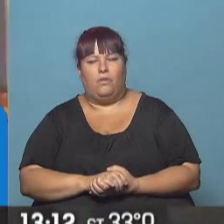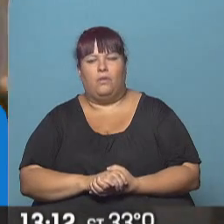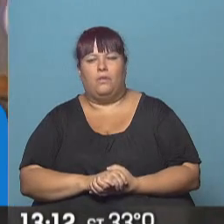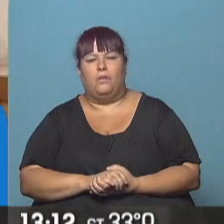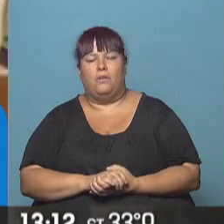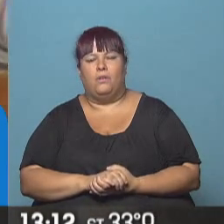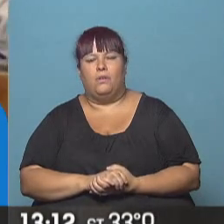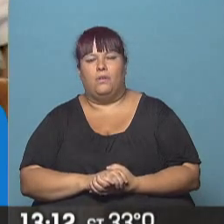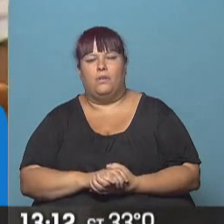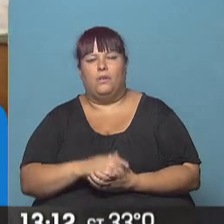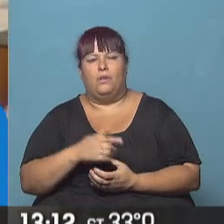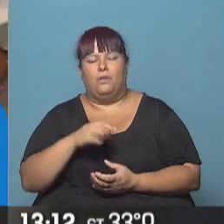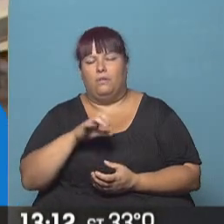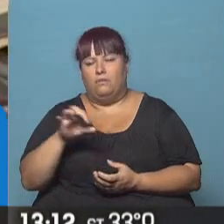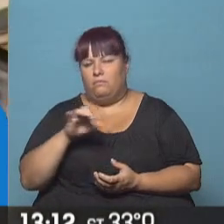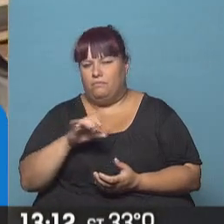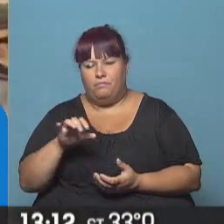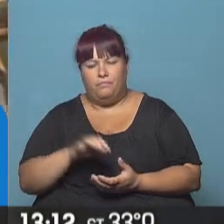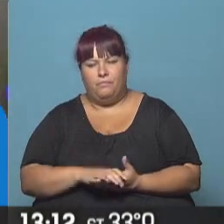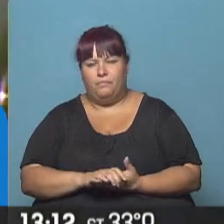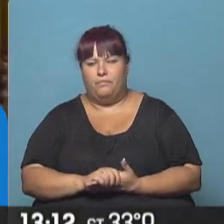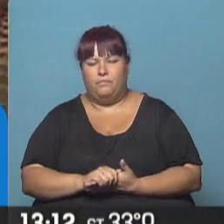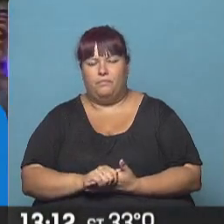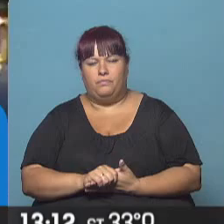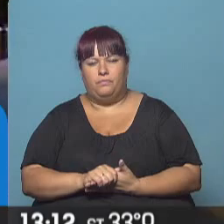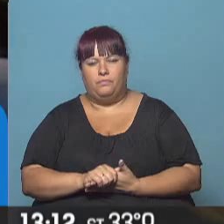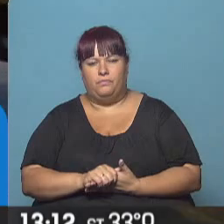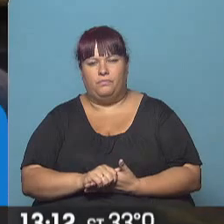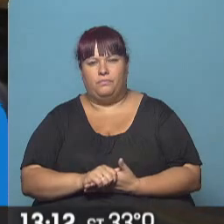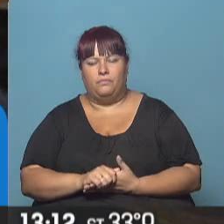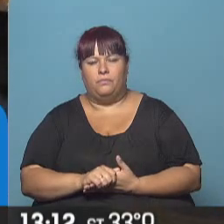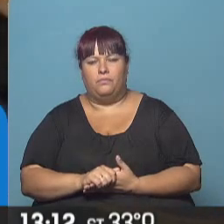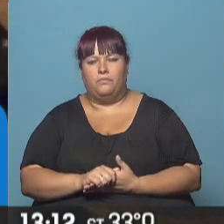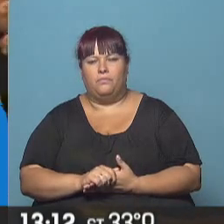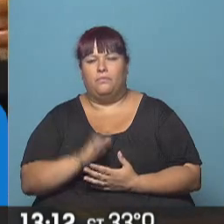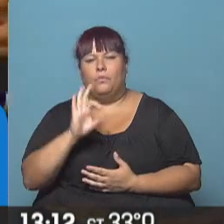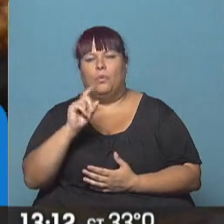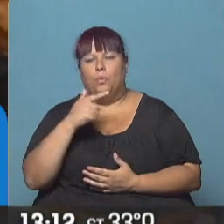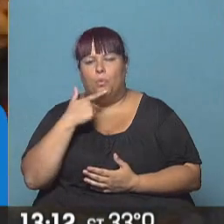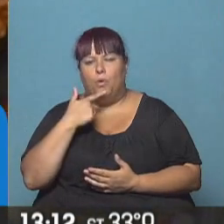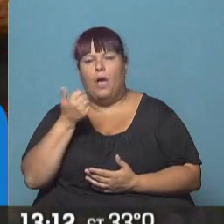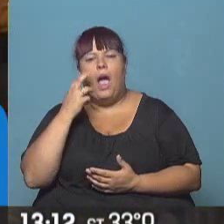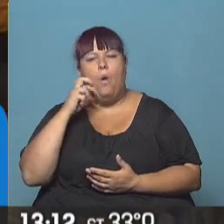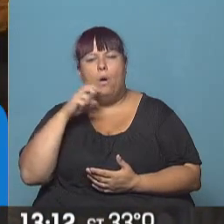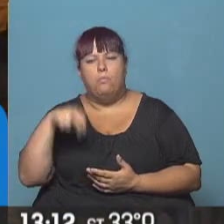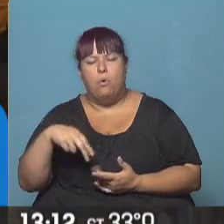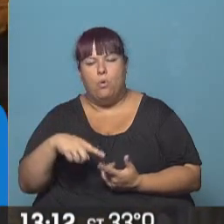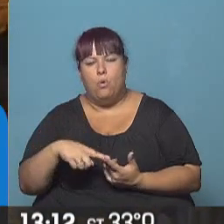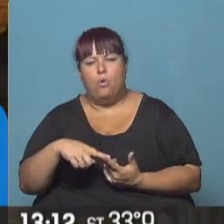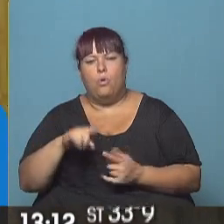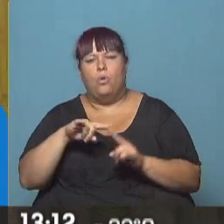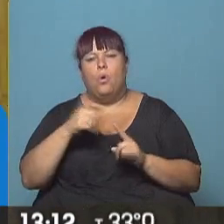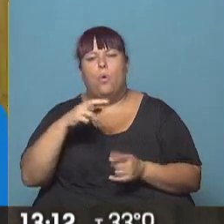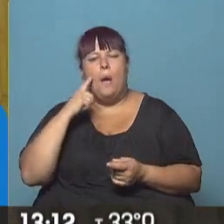Huitotos, Chávez, Ashuá, Boras, Aguajún,